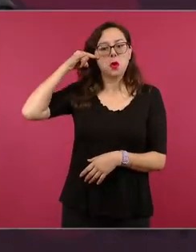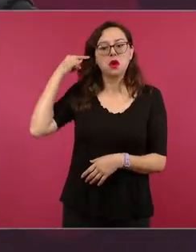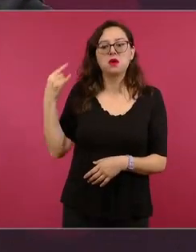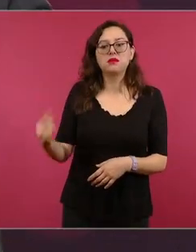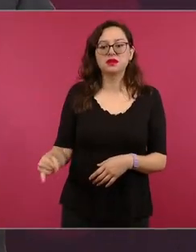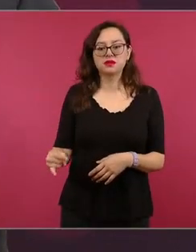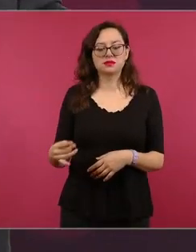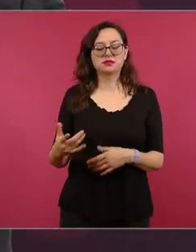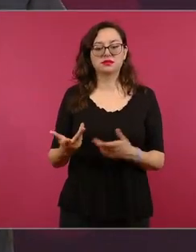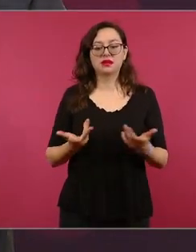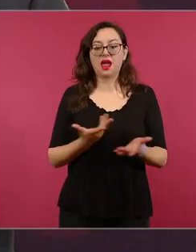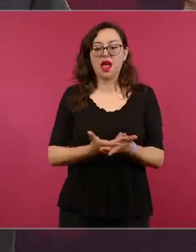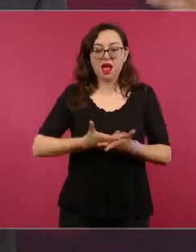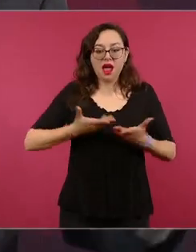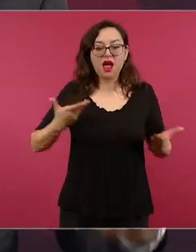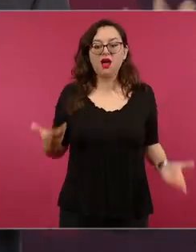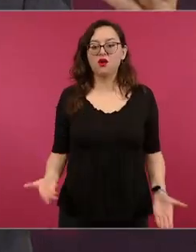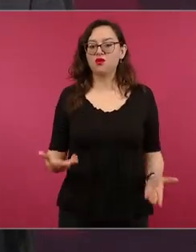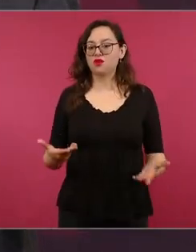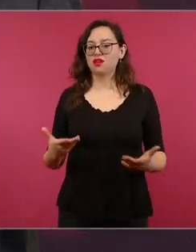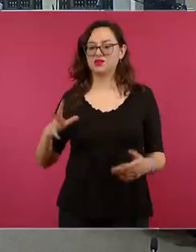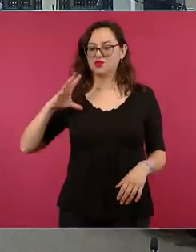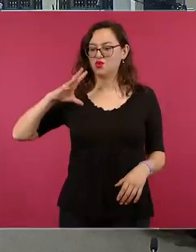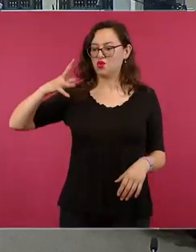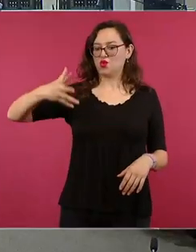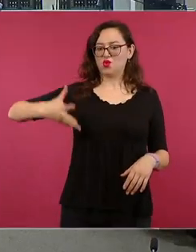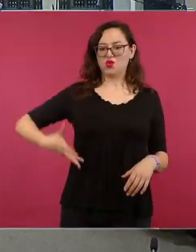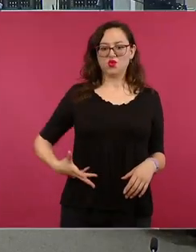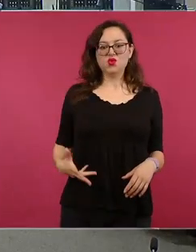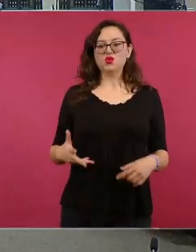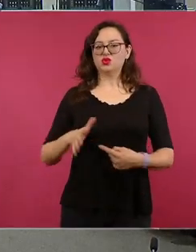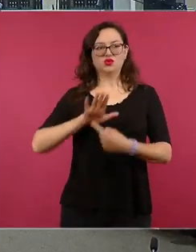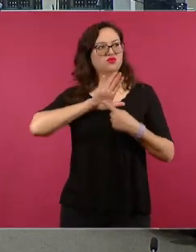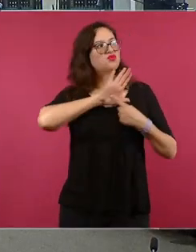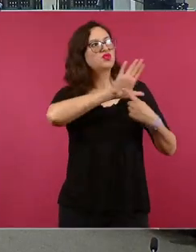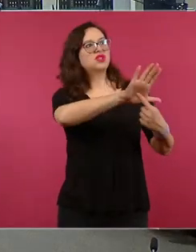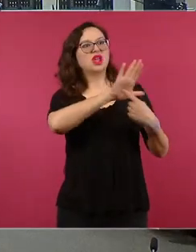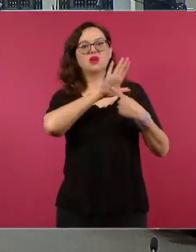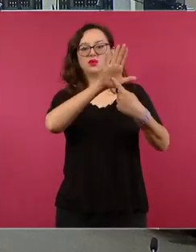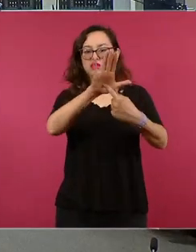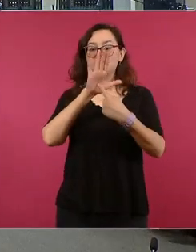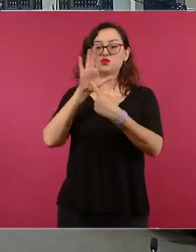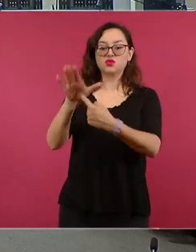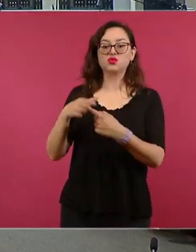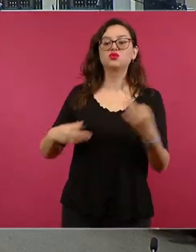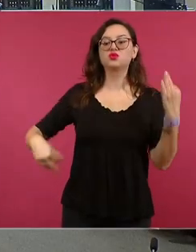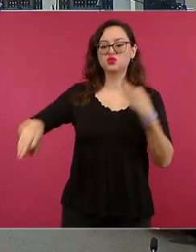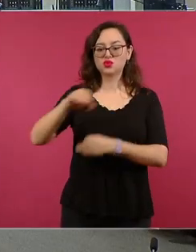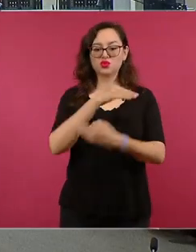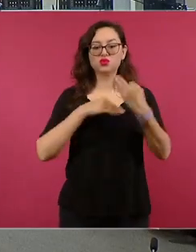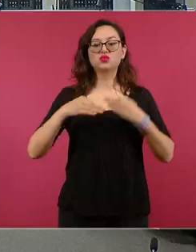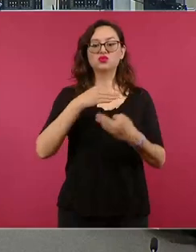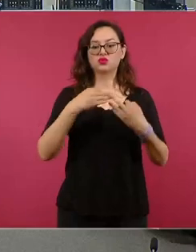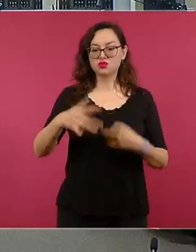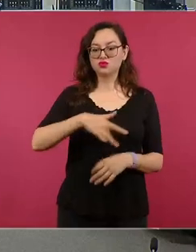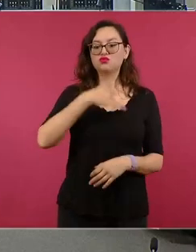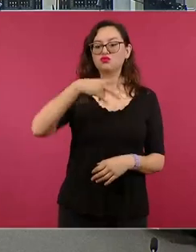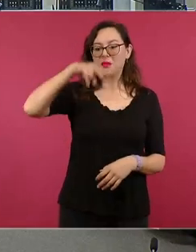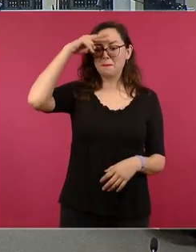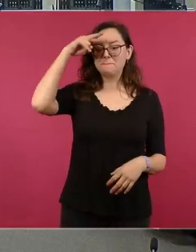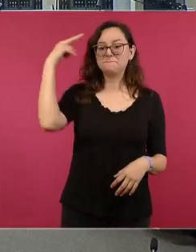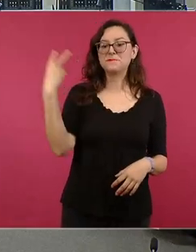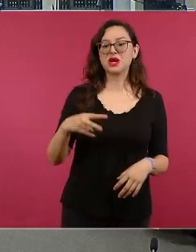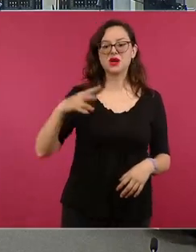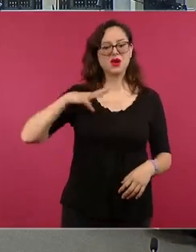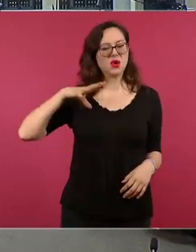Y ahora está emergiendo y nos estamos sintiendo todos muy orgullosos de ser mexicanos, más orgullosos